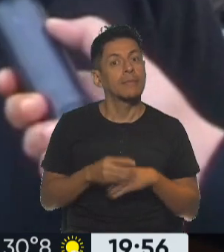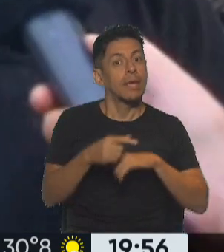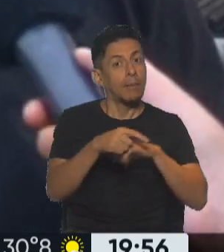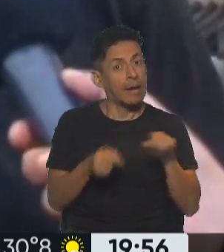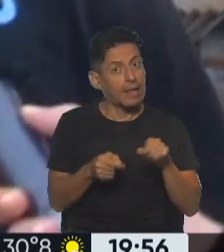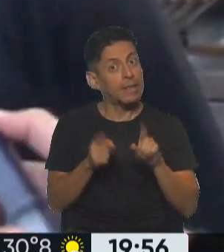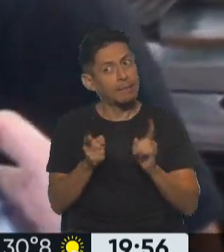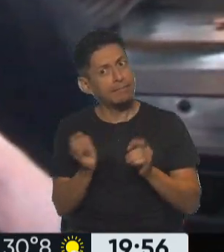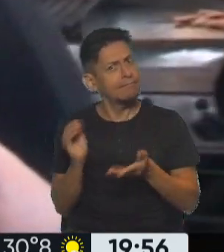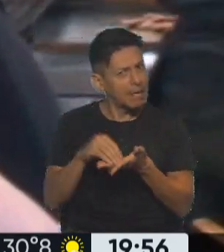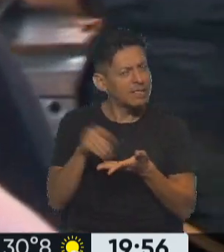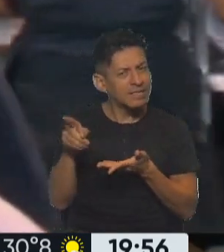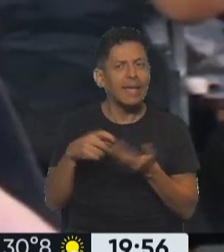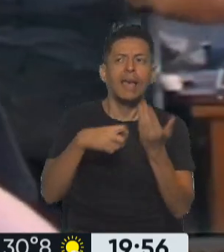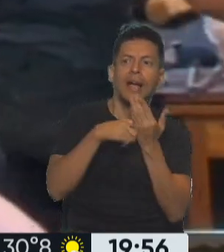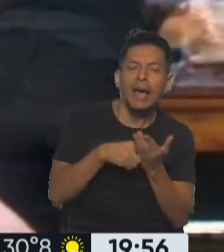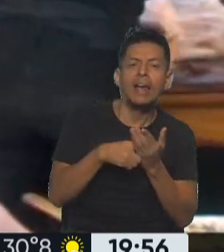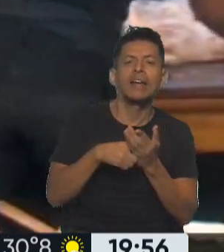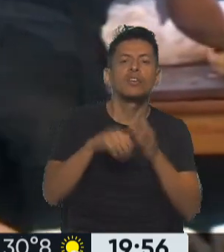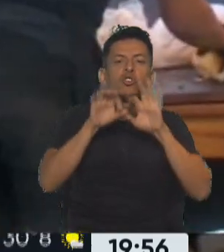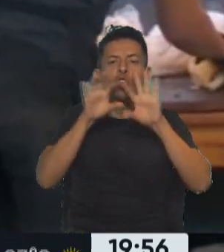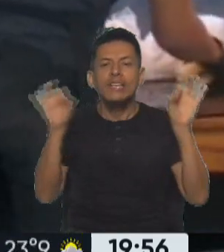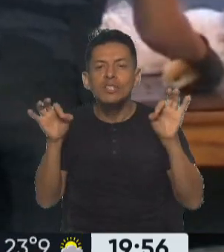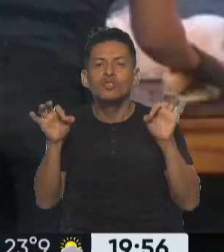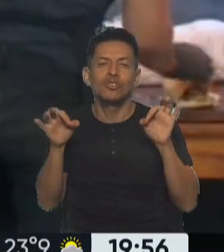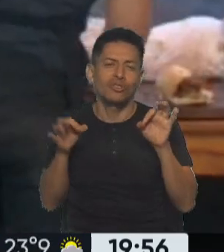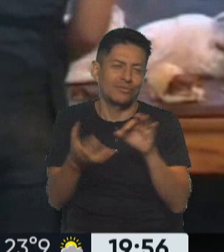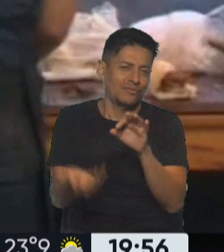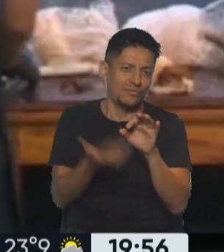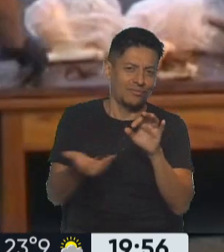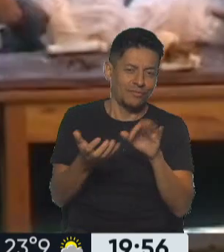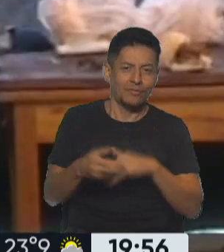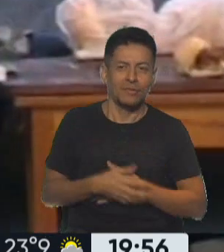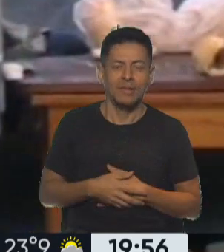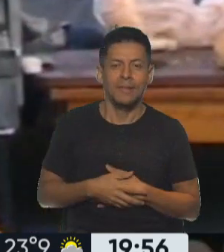de todo. Carne, choricitos ahumados, con nuestros ahumadores de toda la vida. Y bueno,